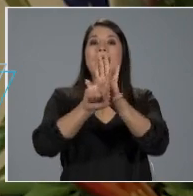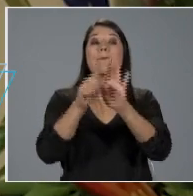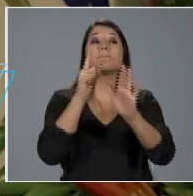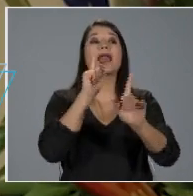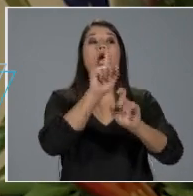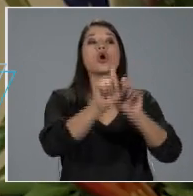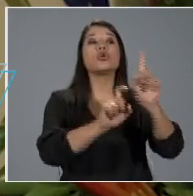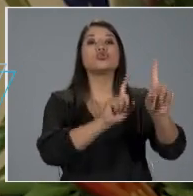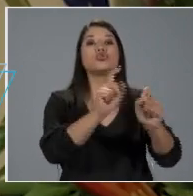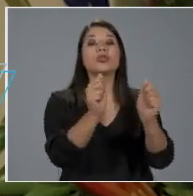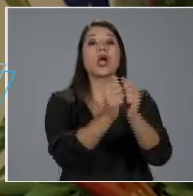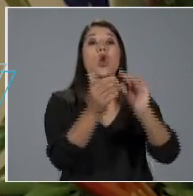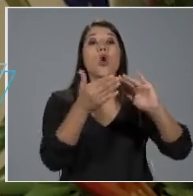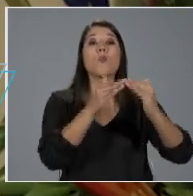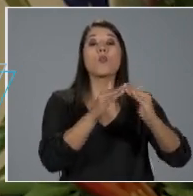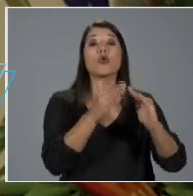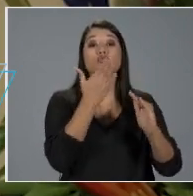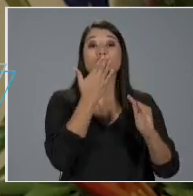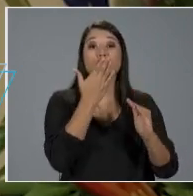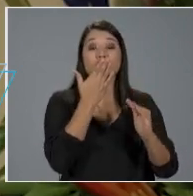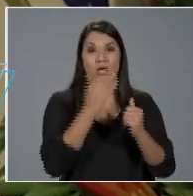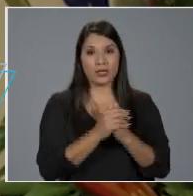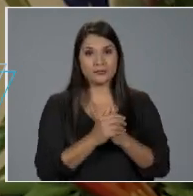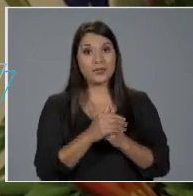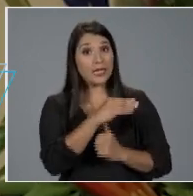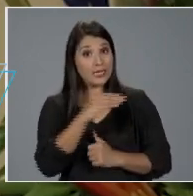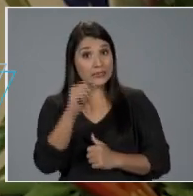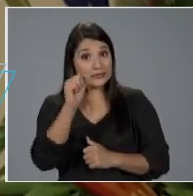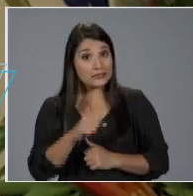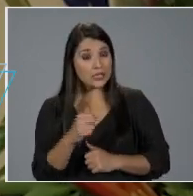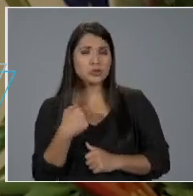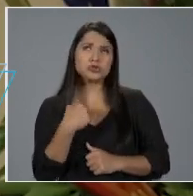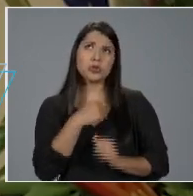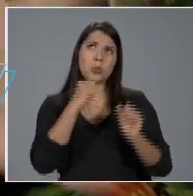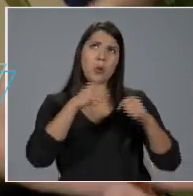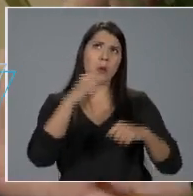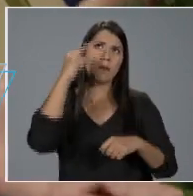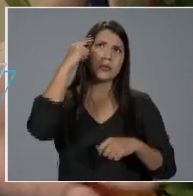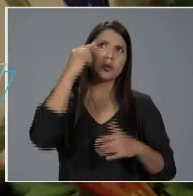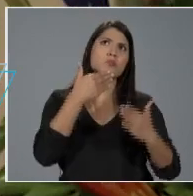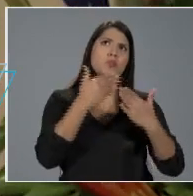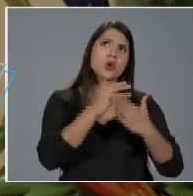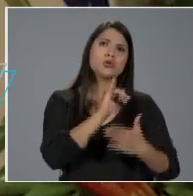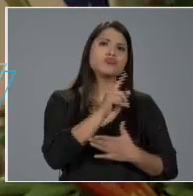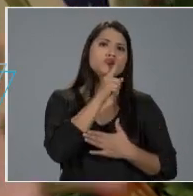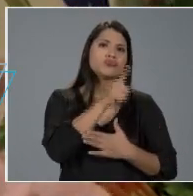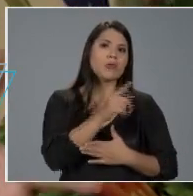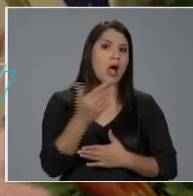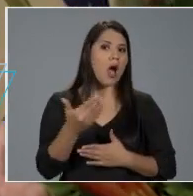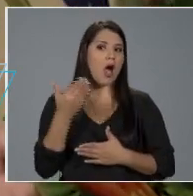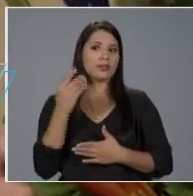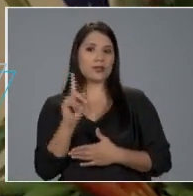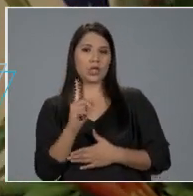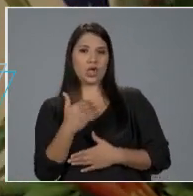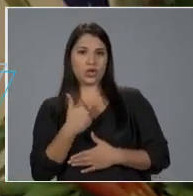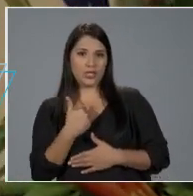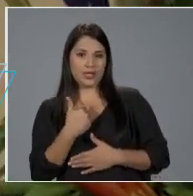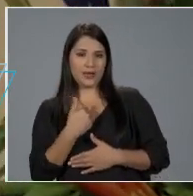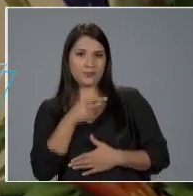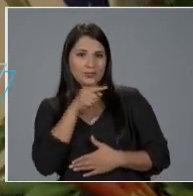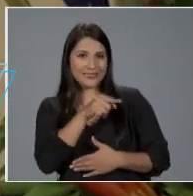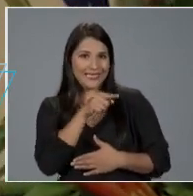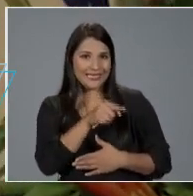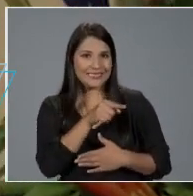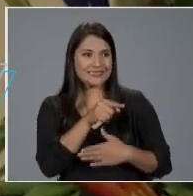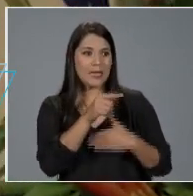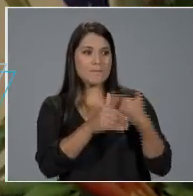consulta con los pueblos indígenas. Y efectivamente uno puede decir, bueno, eso es cierto, antes no existía esa estructura